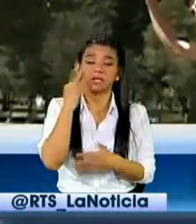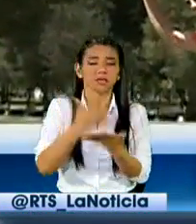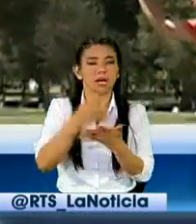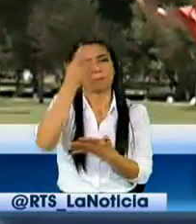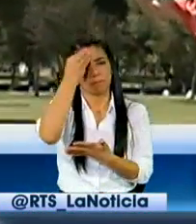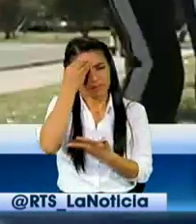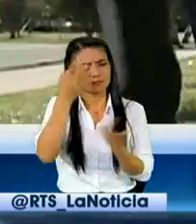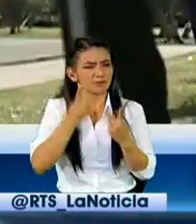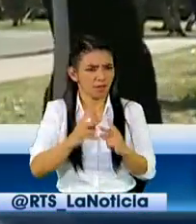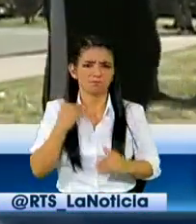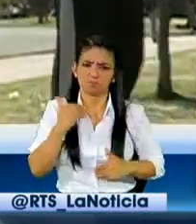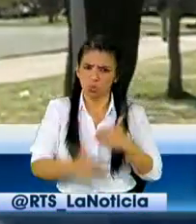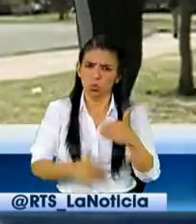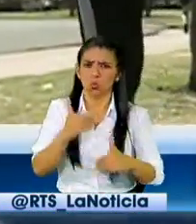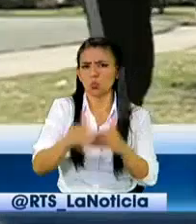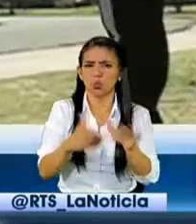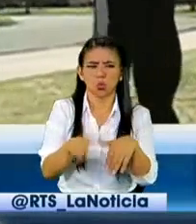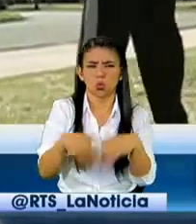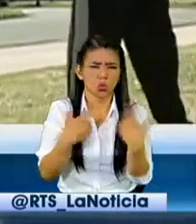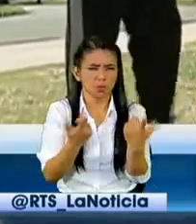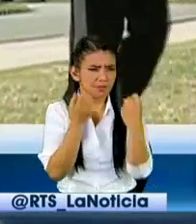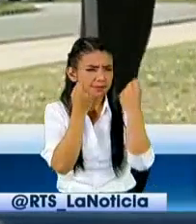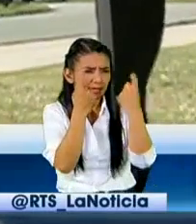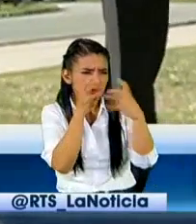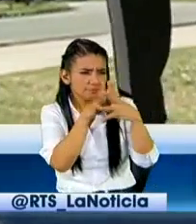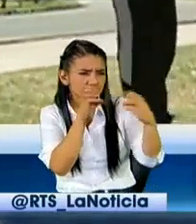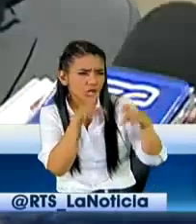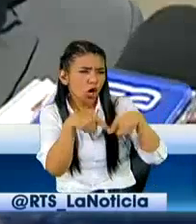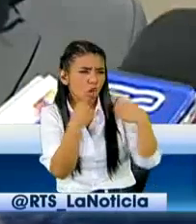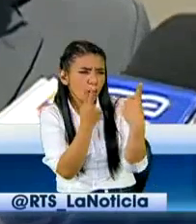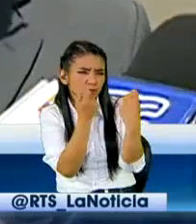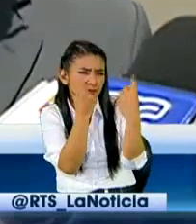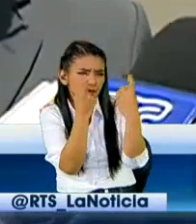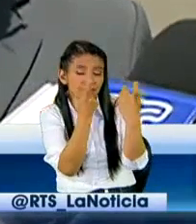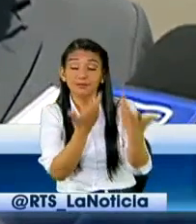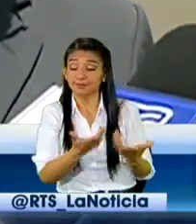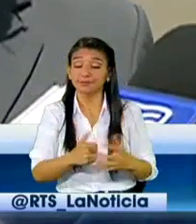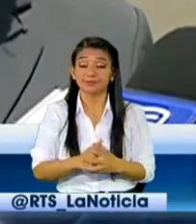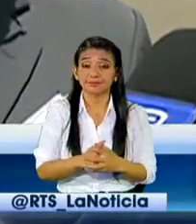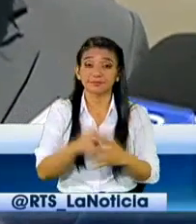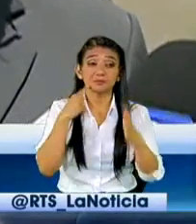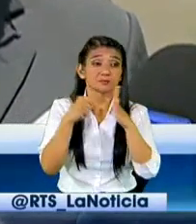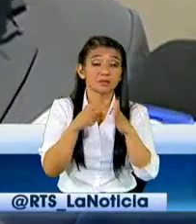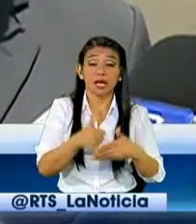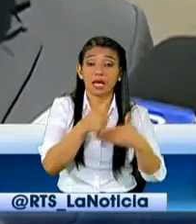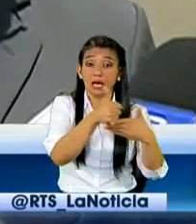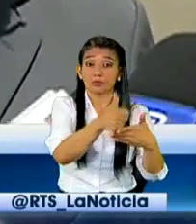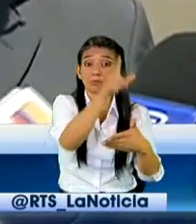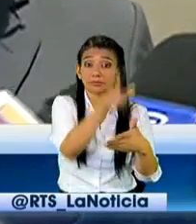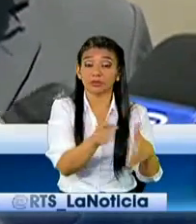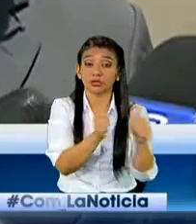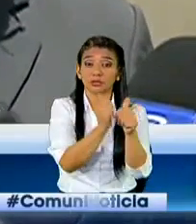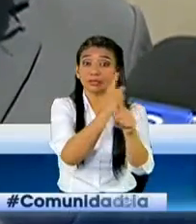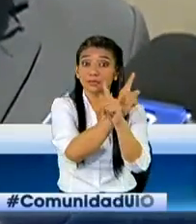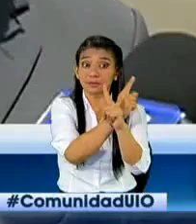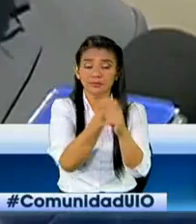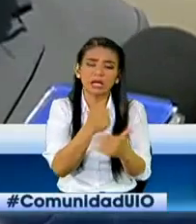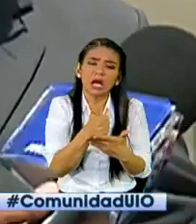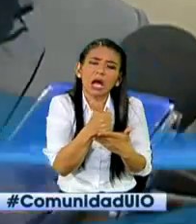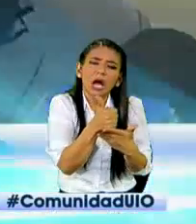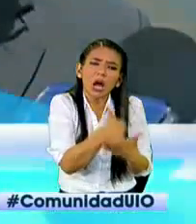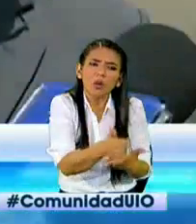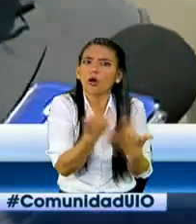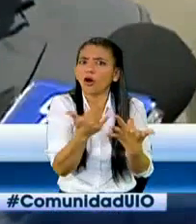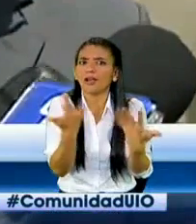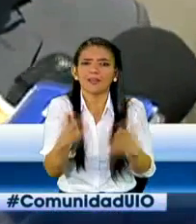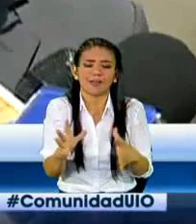aprendizaje continuo, una forma de entender la realidad del otro. Fue todo por el hecho de ayudar a una persona con discapacidad y ahora, pues ahora me